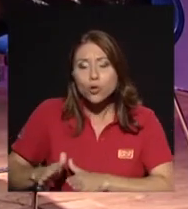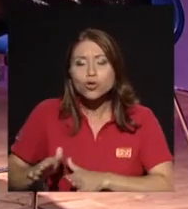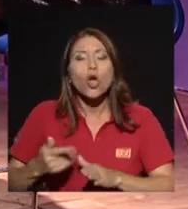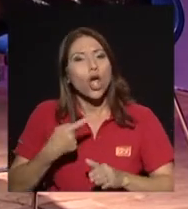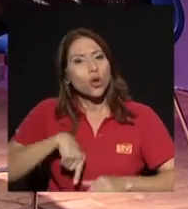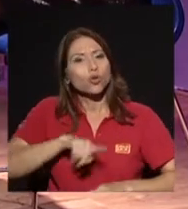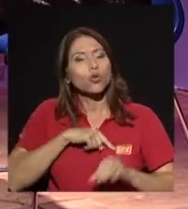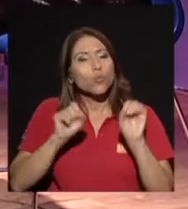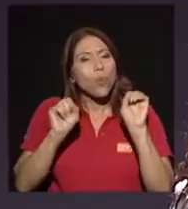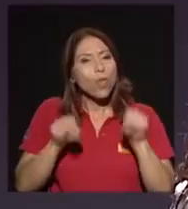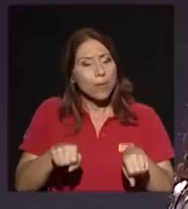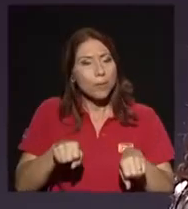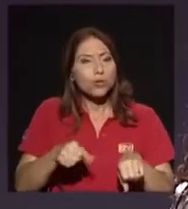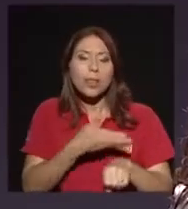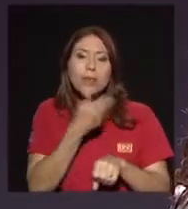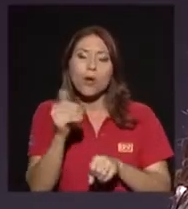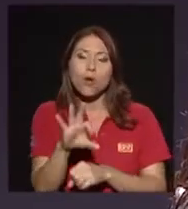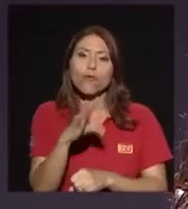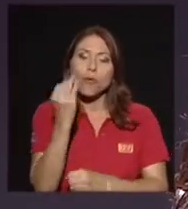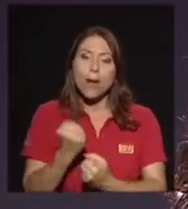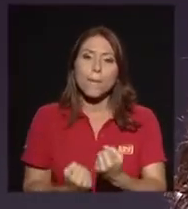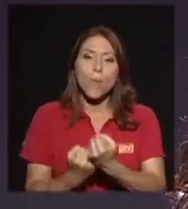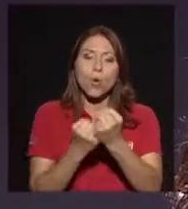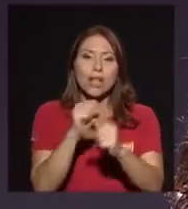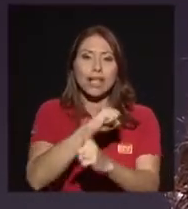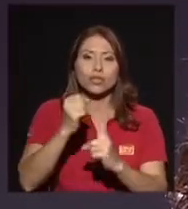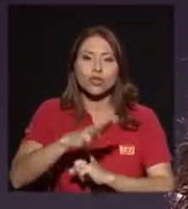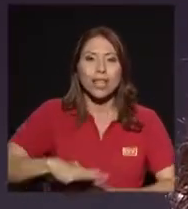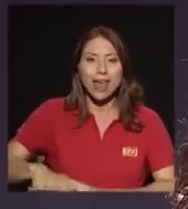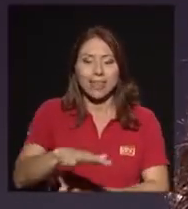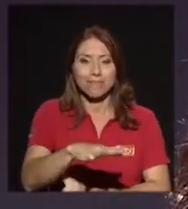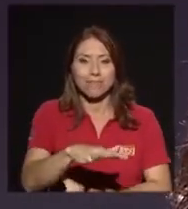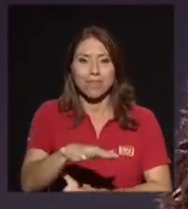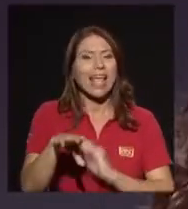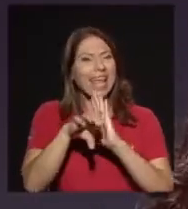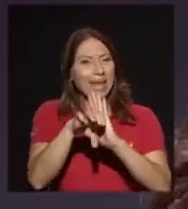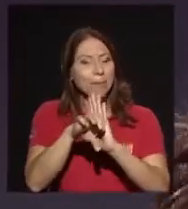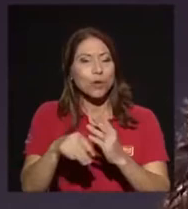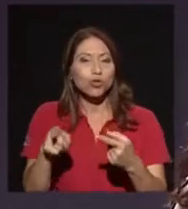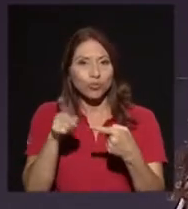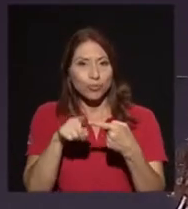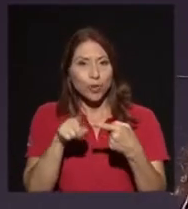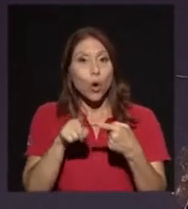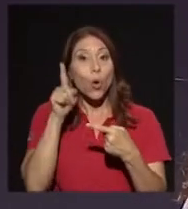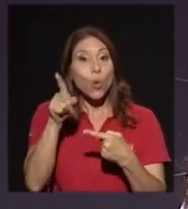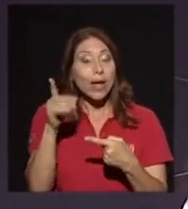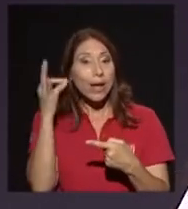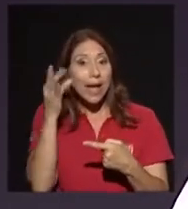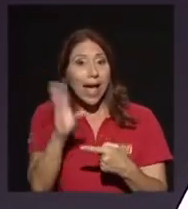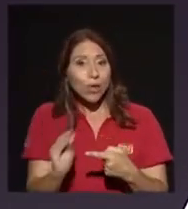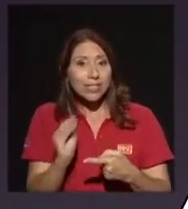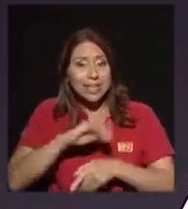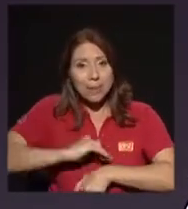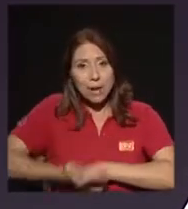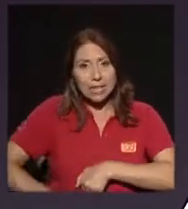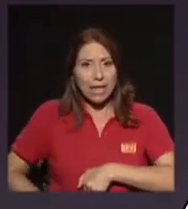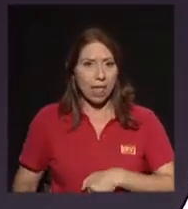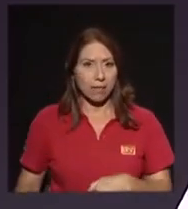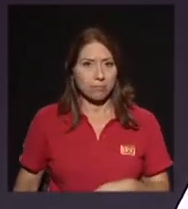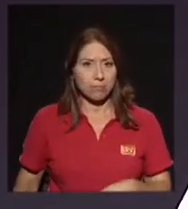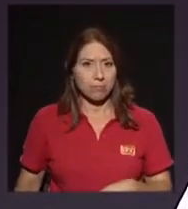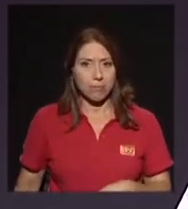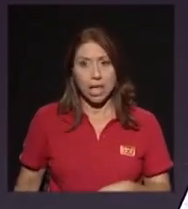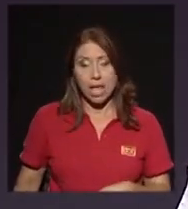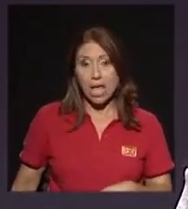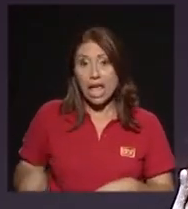aportar de una mejor forma a la sociedad. Para aterrizarlo un poco en un par de ejemplos. Una adolescente embarazada que claramente no decidió